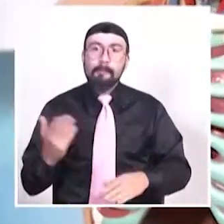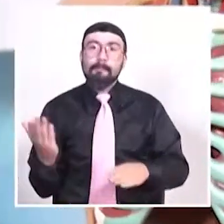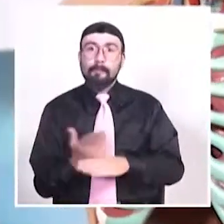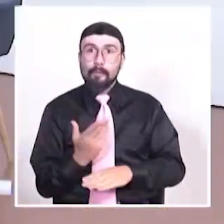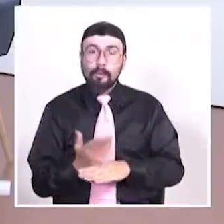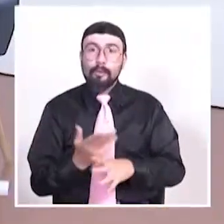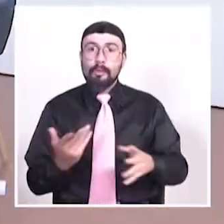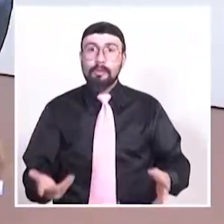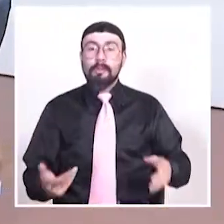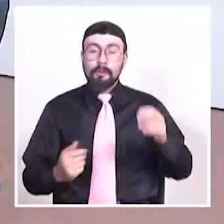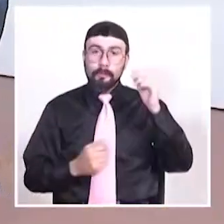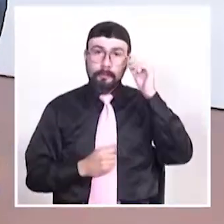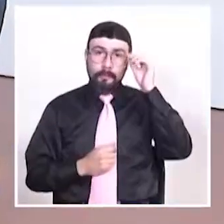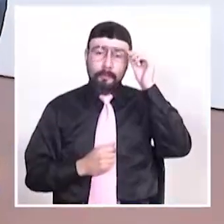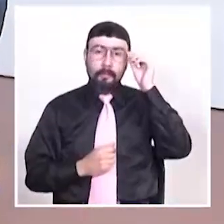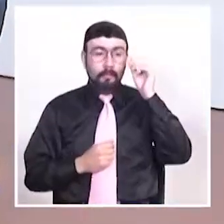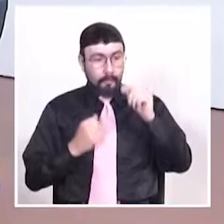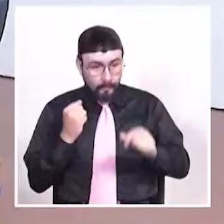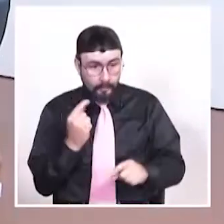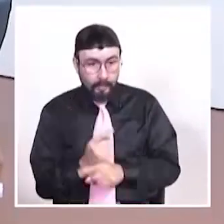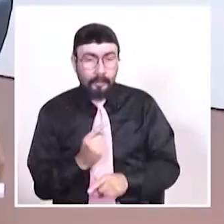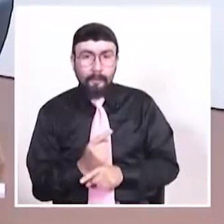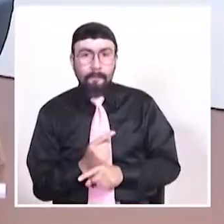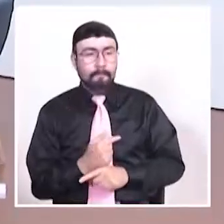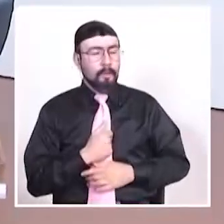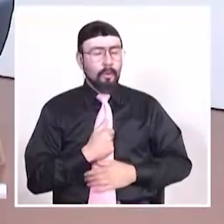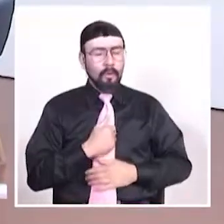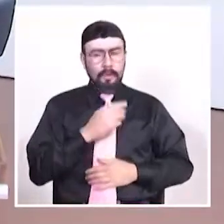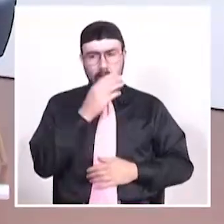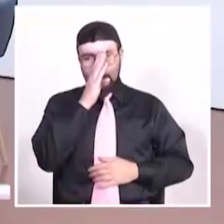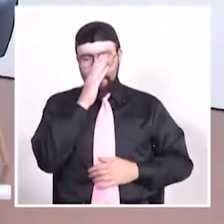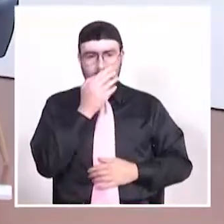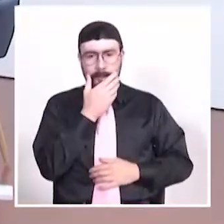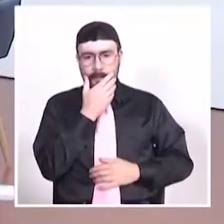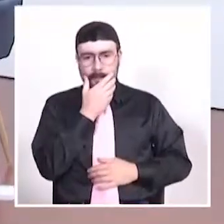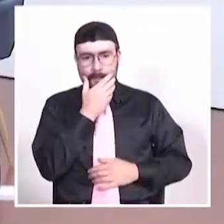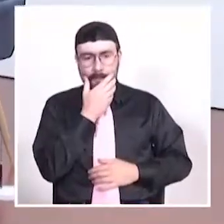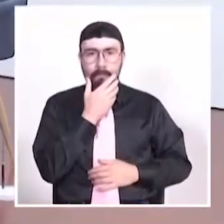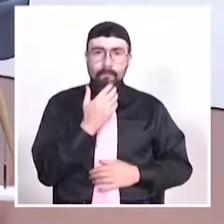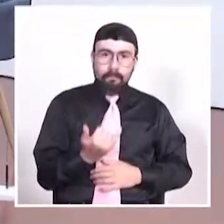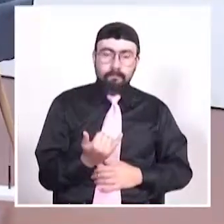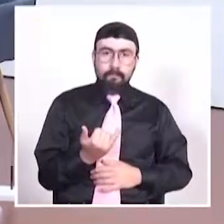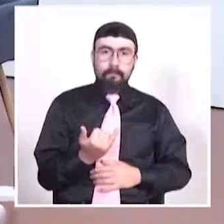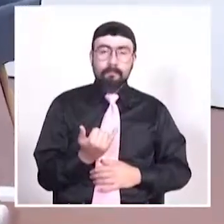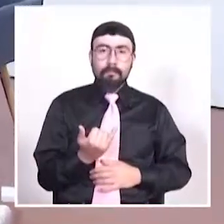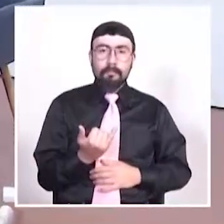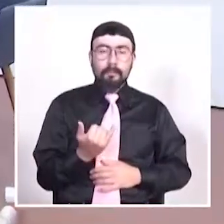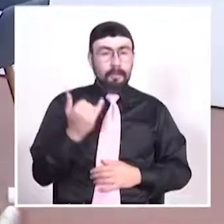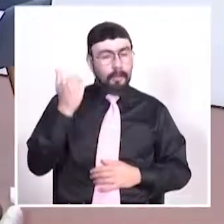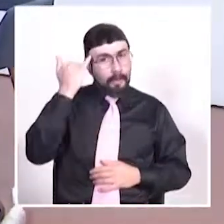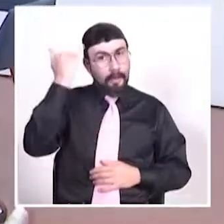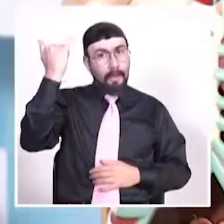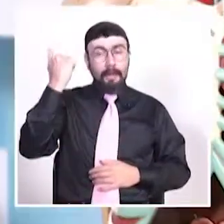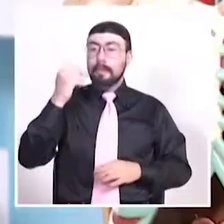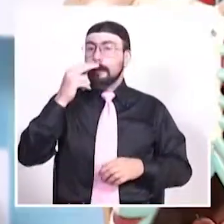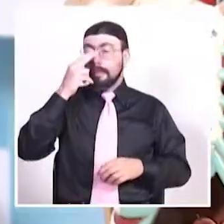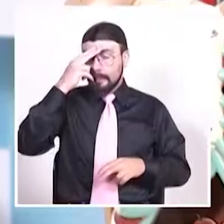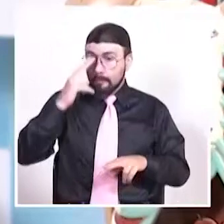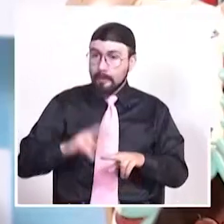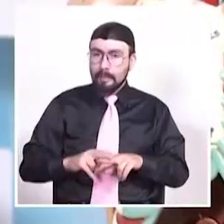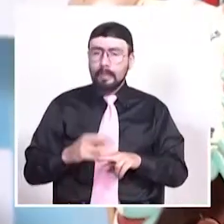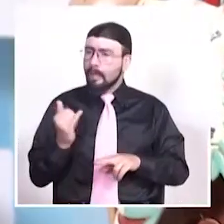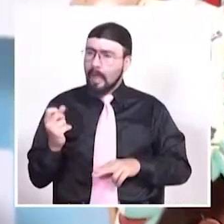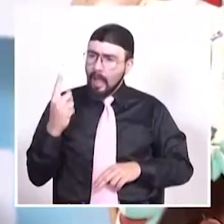en ese momento es donde me nació a mí la inquietud de inventar algún aparato,